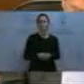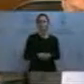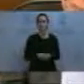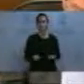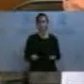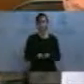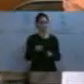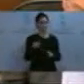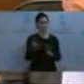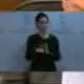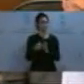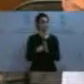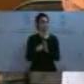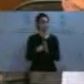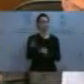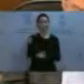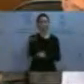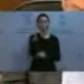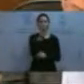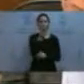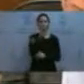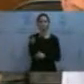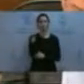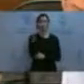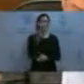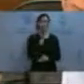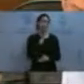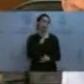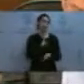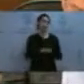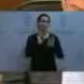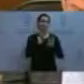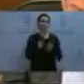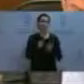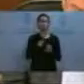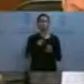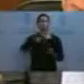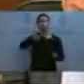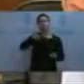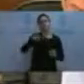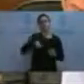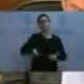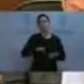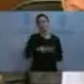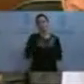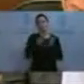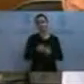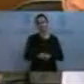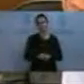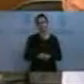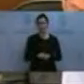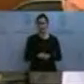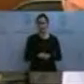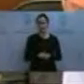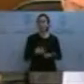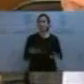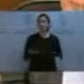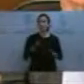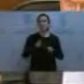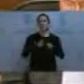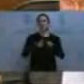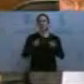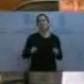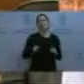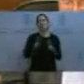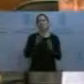western, para rodar películas, porque aquello, o para aprovecharlo para celebrar la fiesta de Halloween. Mire, el Principado y el